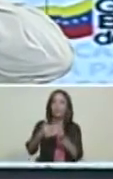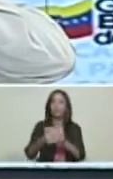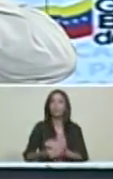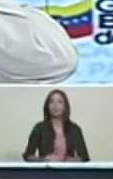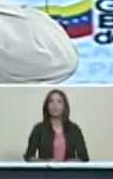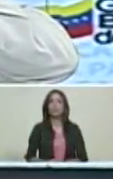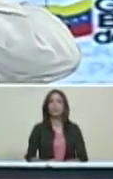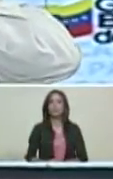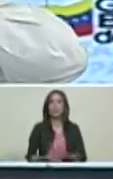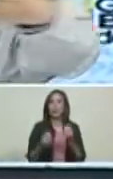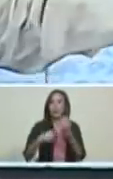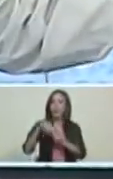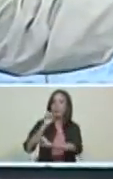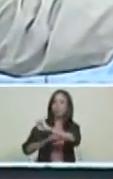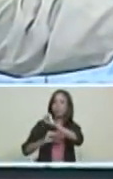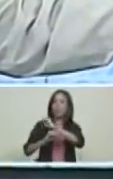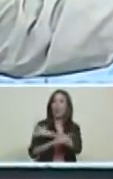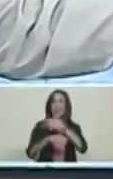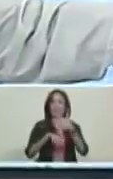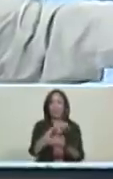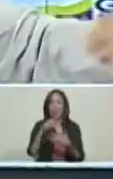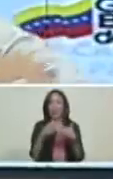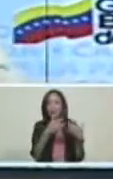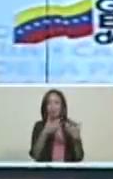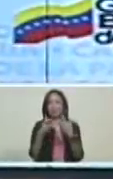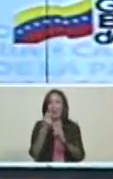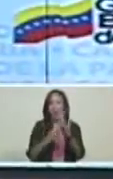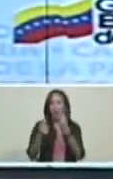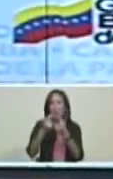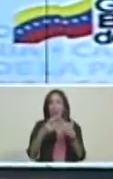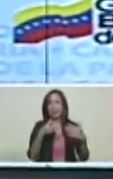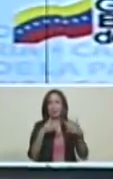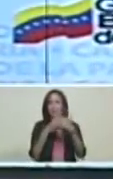en la resistencia a la guerra económica,